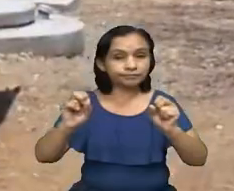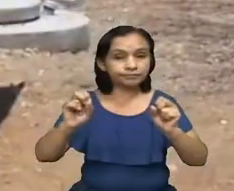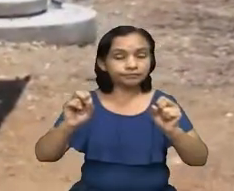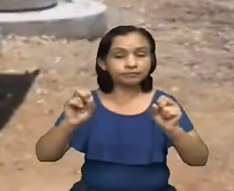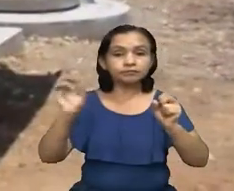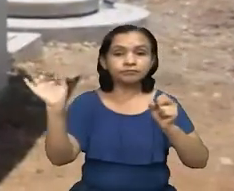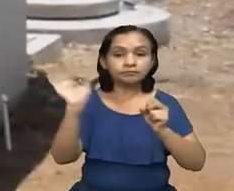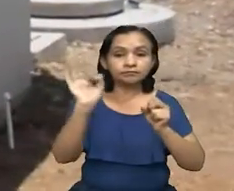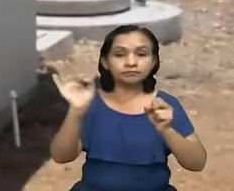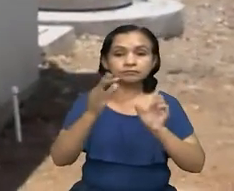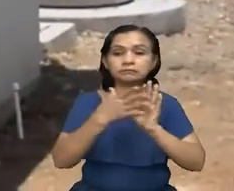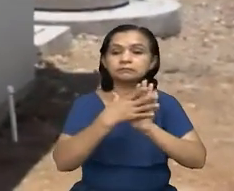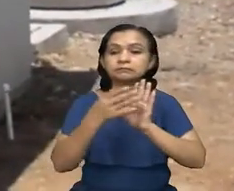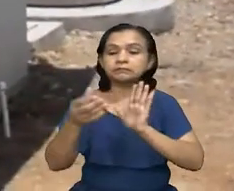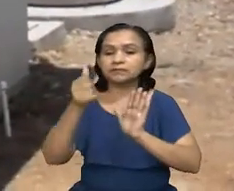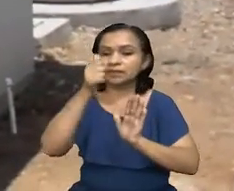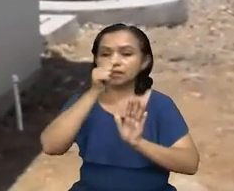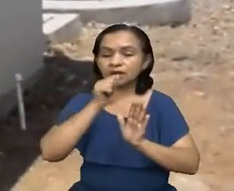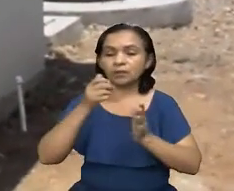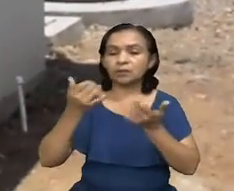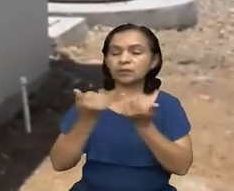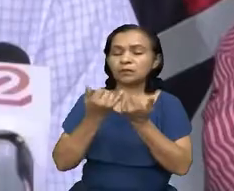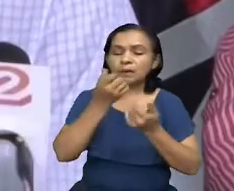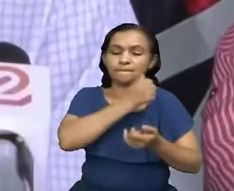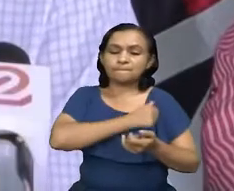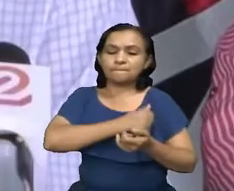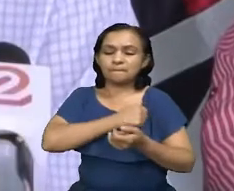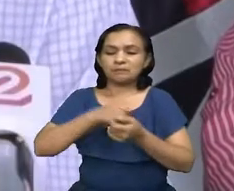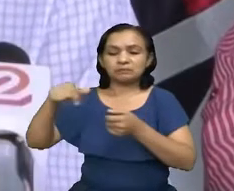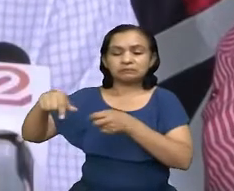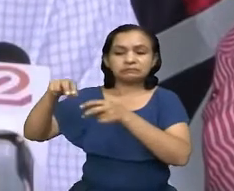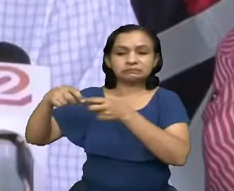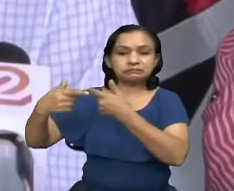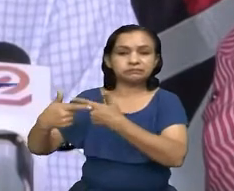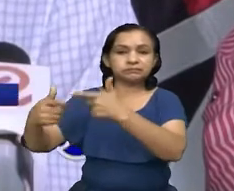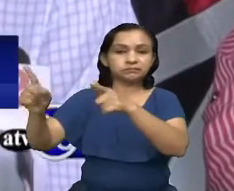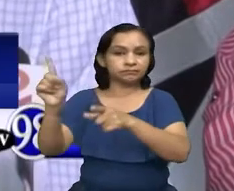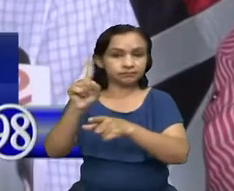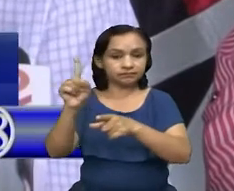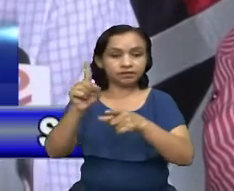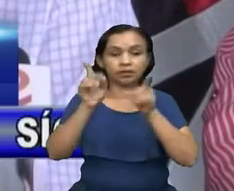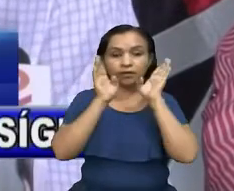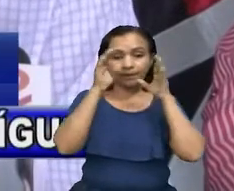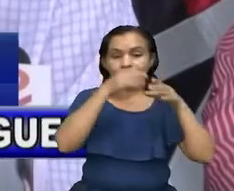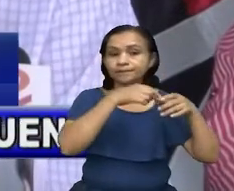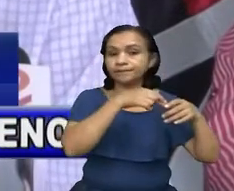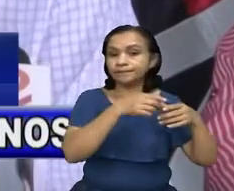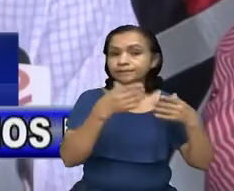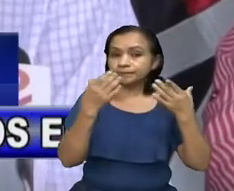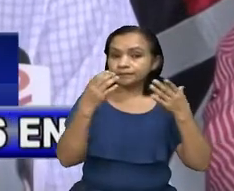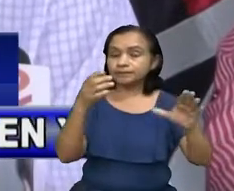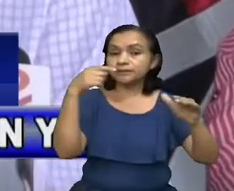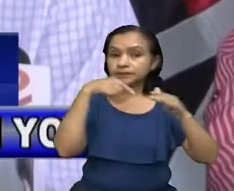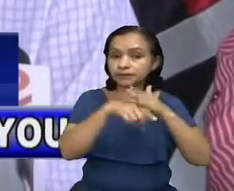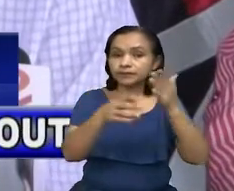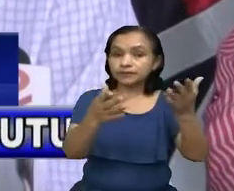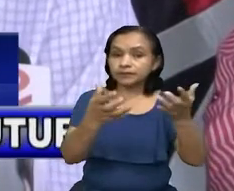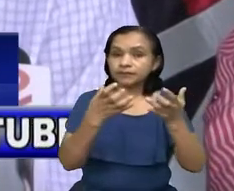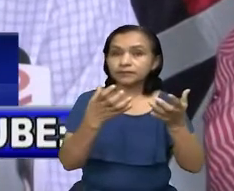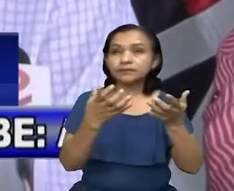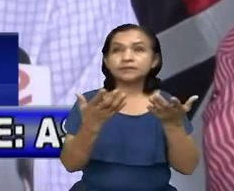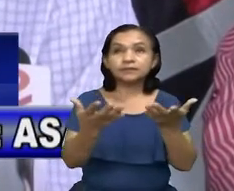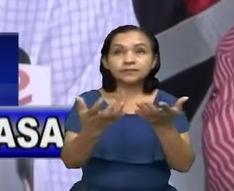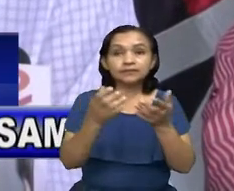las formas de contaminación por defecar al aire libre. Como una de las metas que tenemos en el